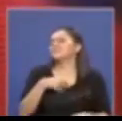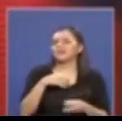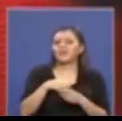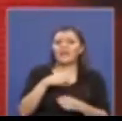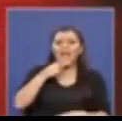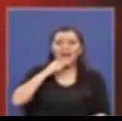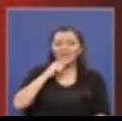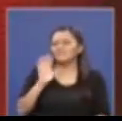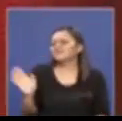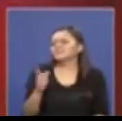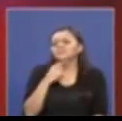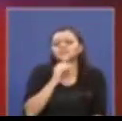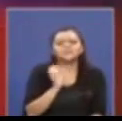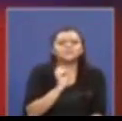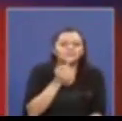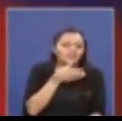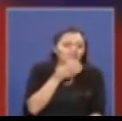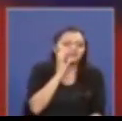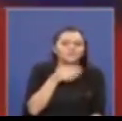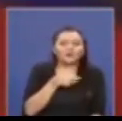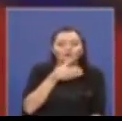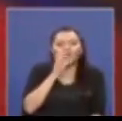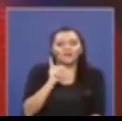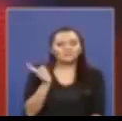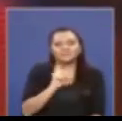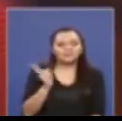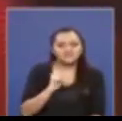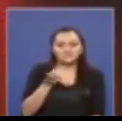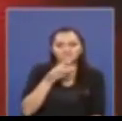¿Heladita o al clima? Heladita nomás.